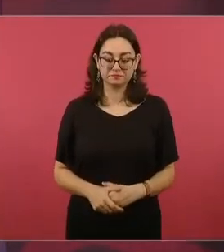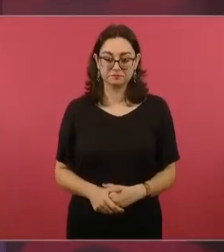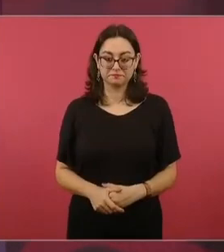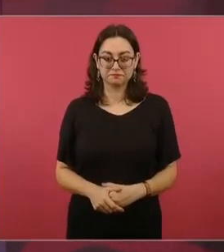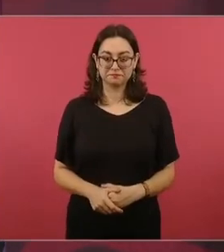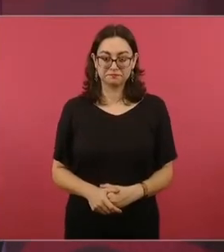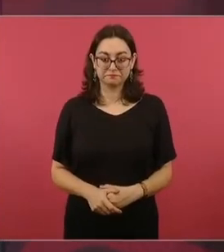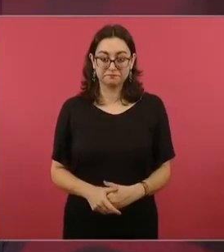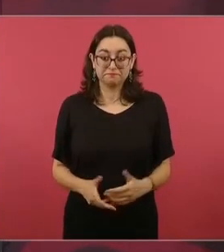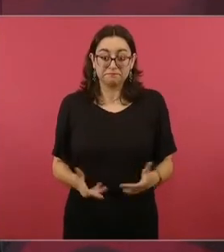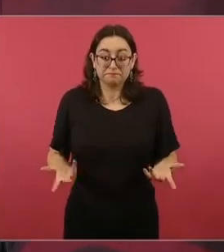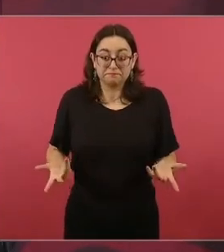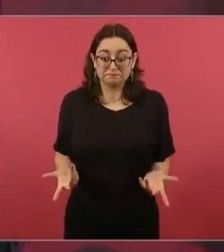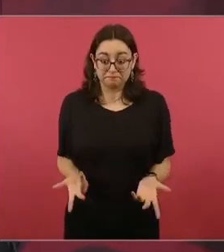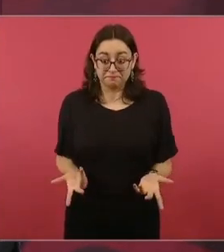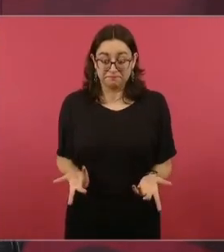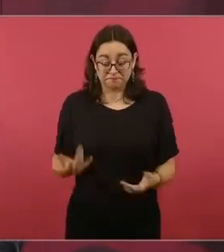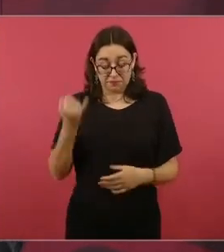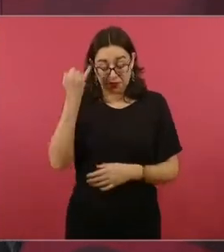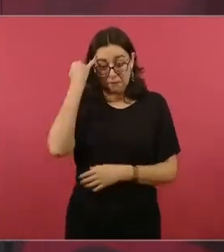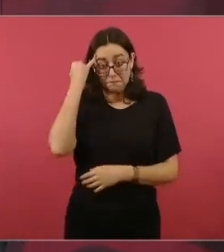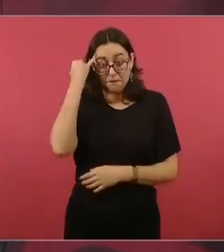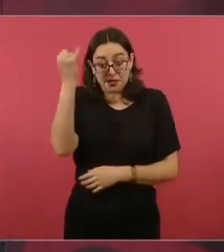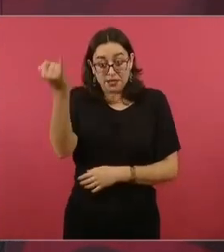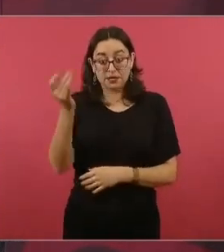Imagínense la revelación